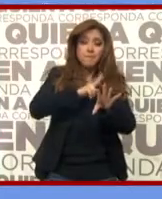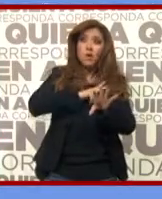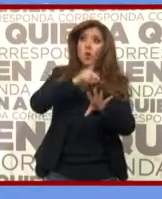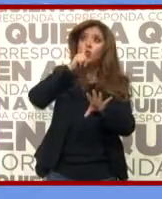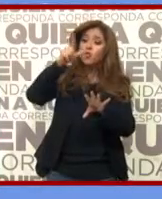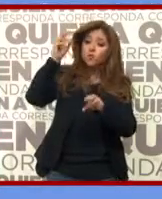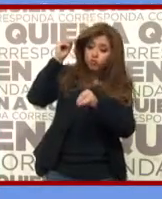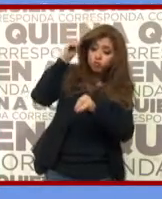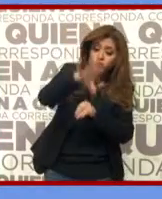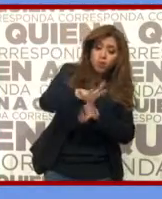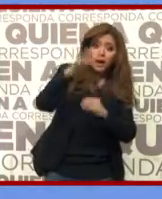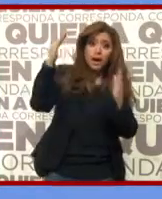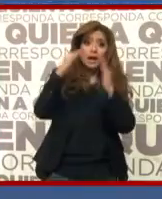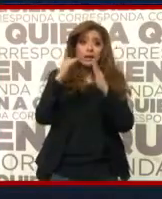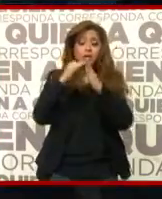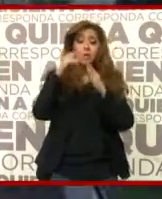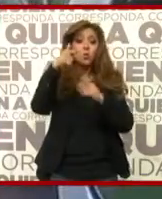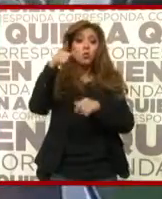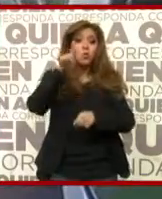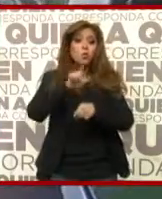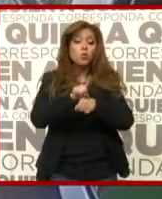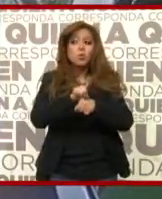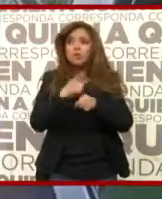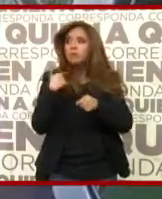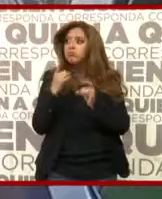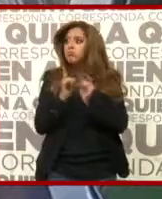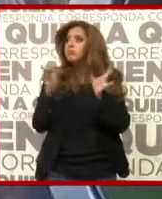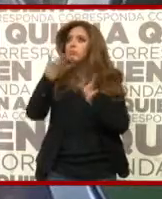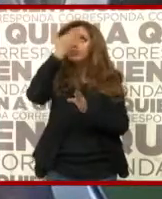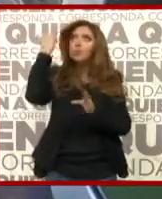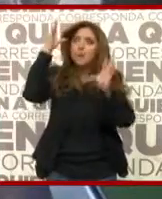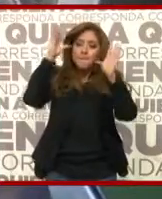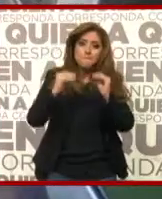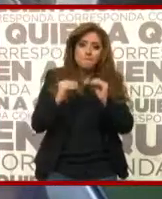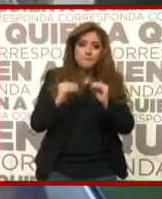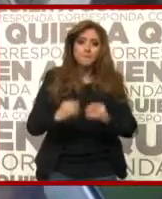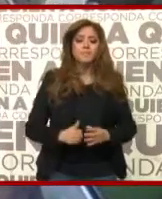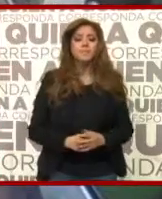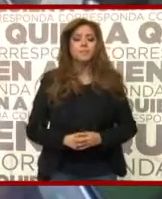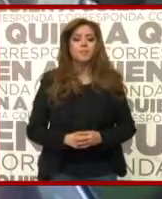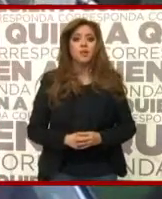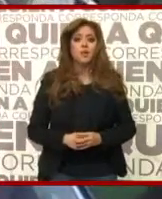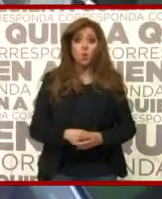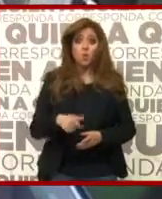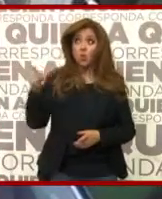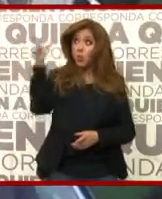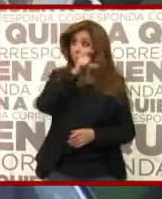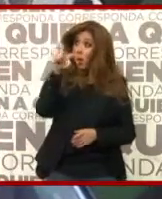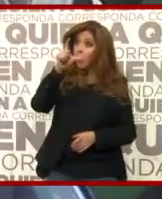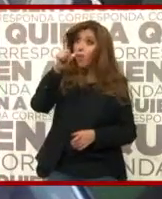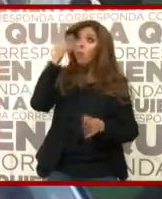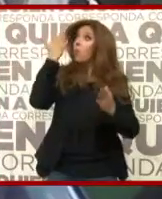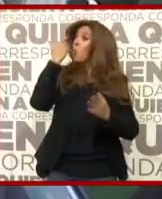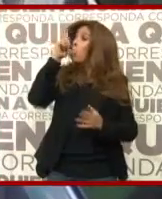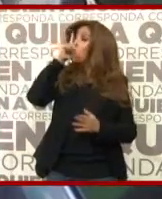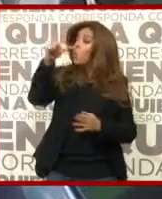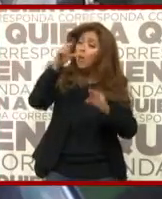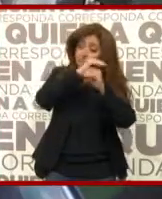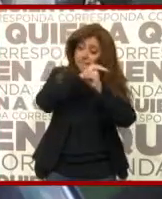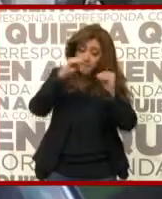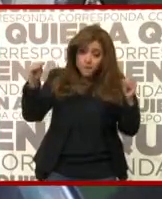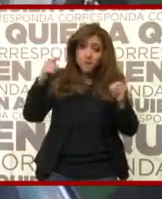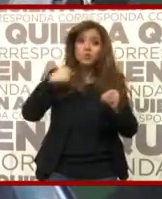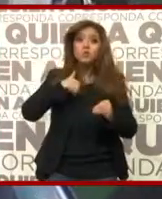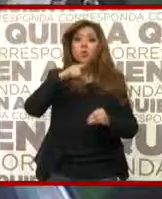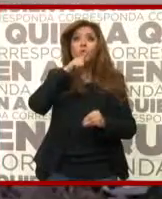sabe cuándo van a fallar las luminarias. Pongo el reflector, prendo el reflector cuando falla, para que haya luz. Pero es a fin